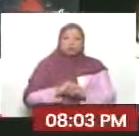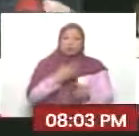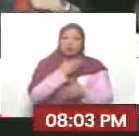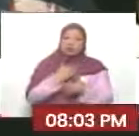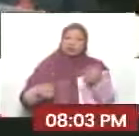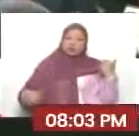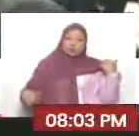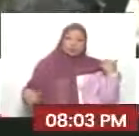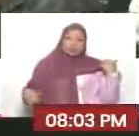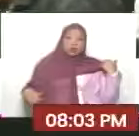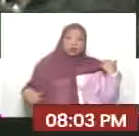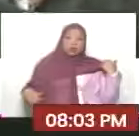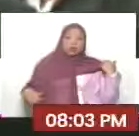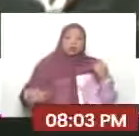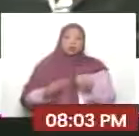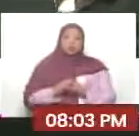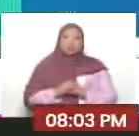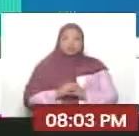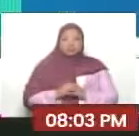Precisamente